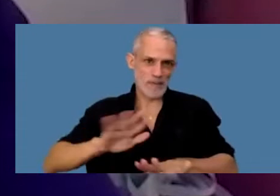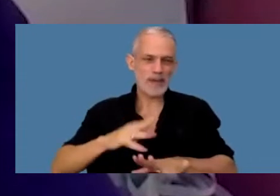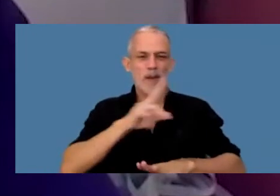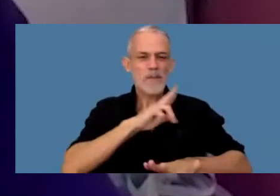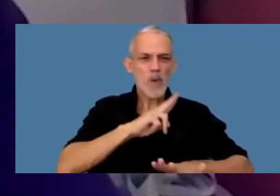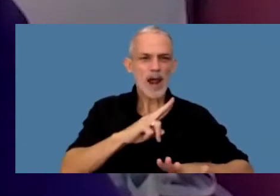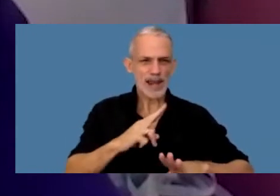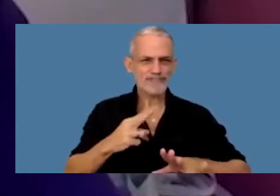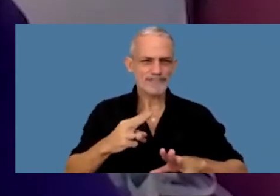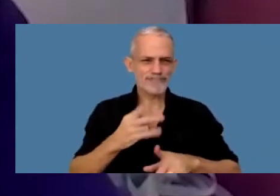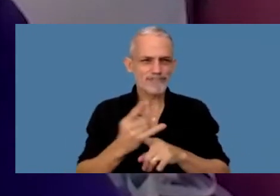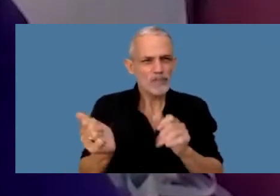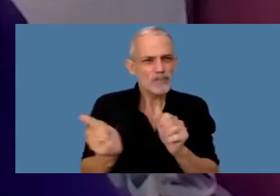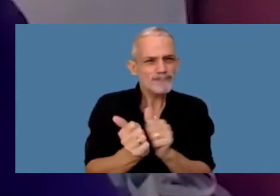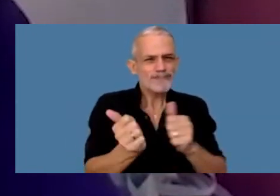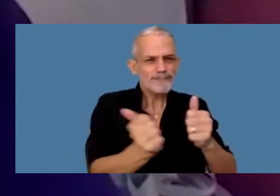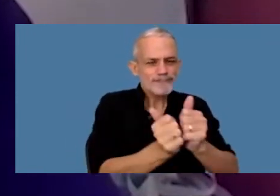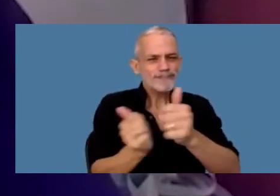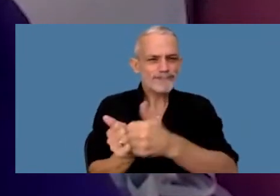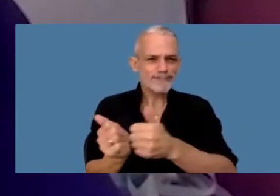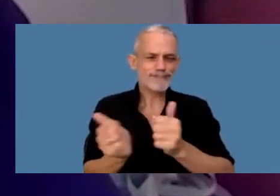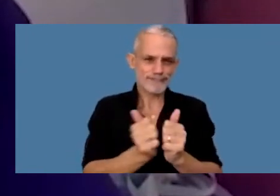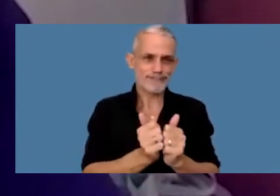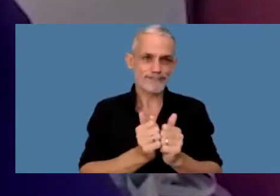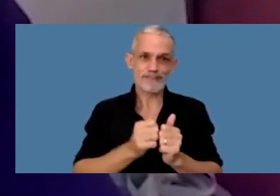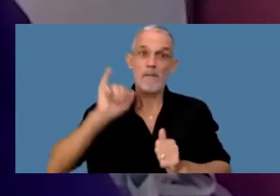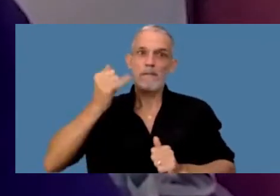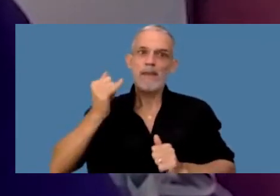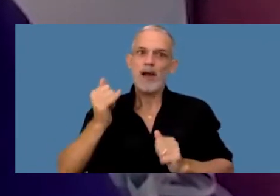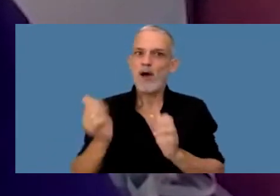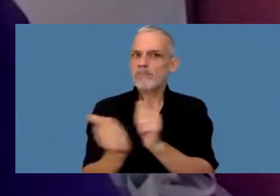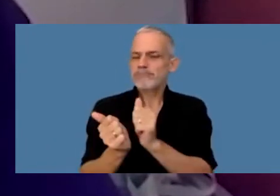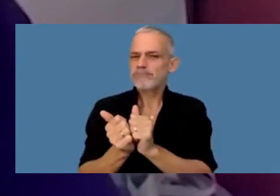en cuanto al tipo de parto que quiere.